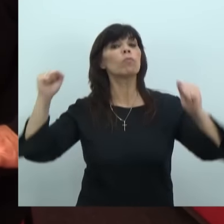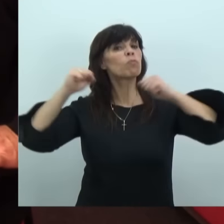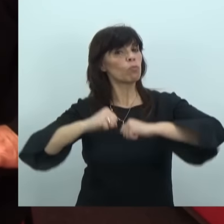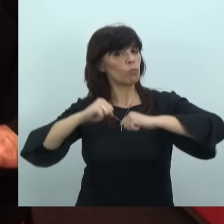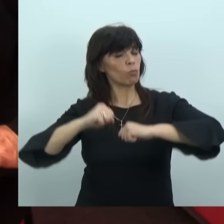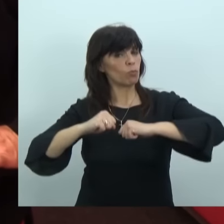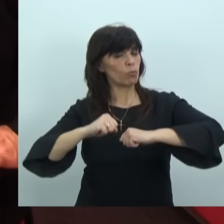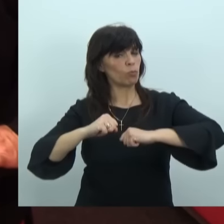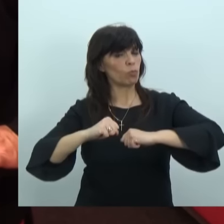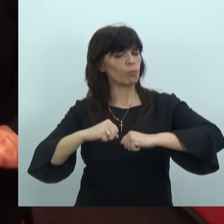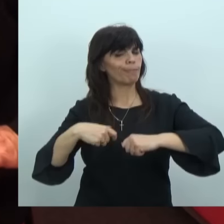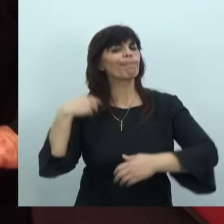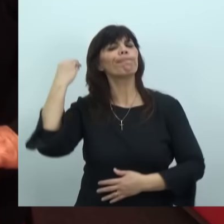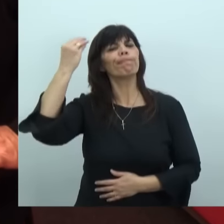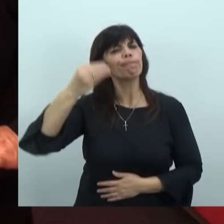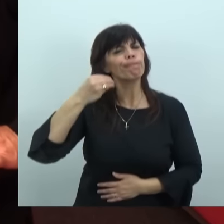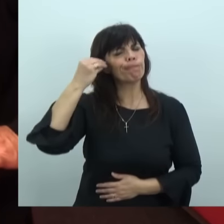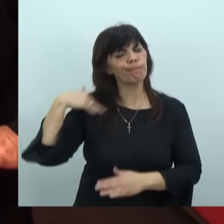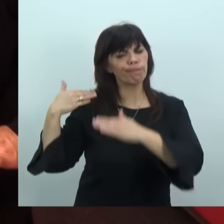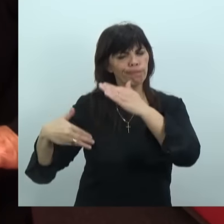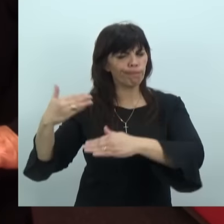Déjame desarrollar este pensamiento junto contigo.